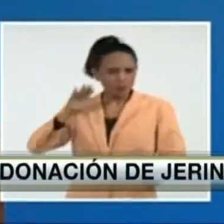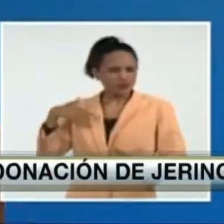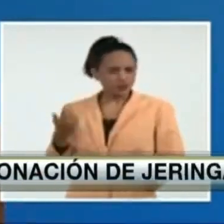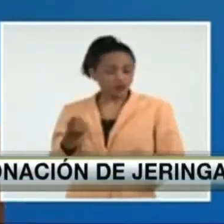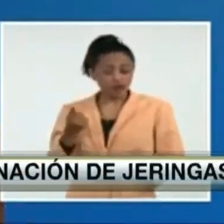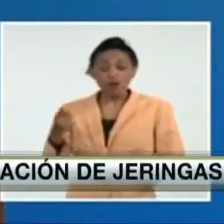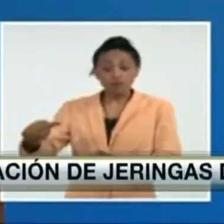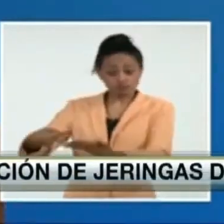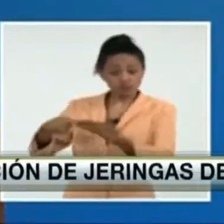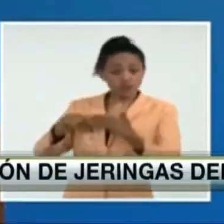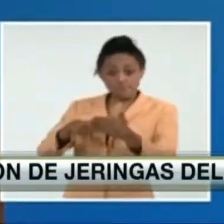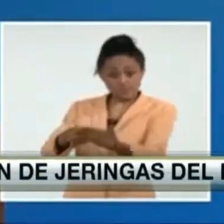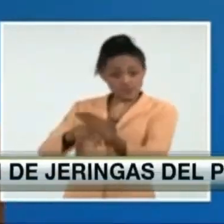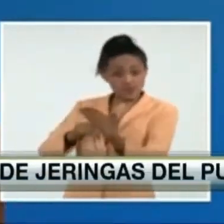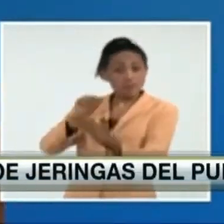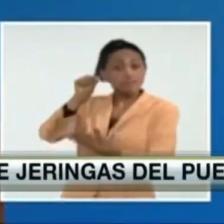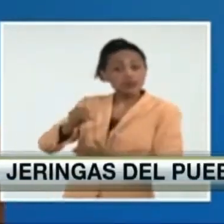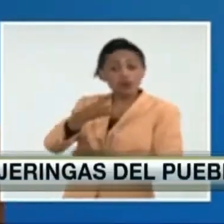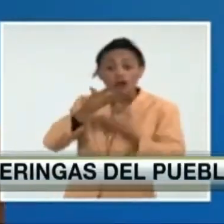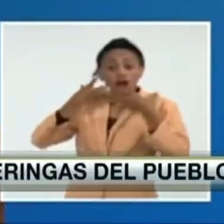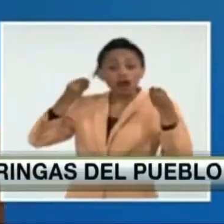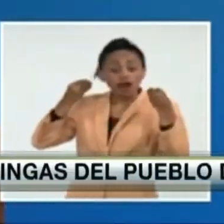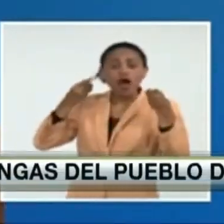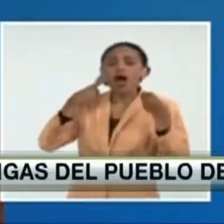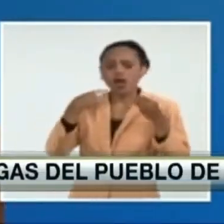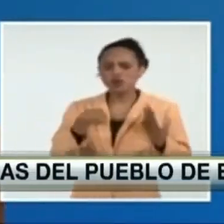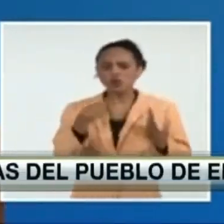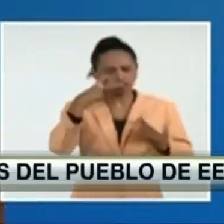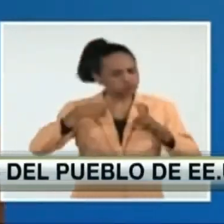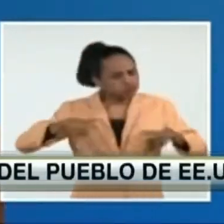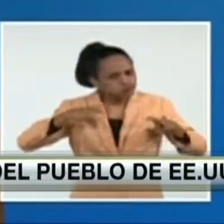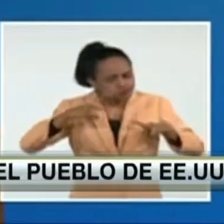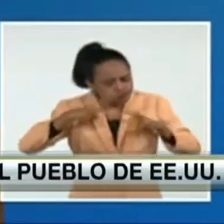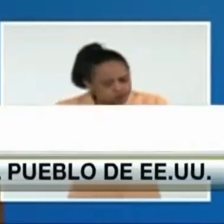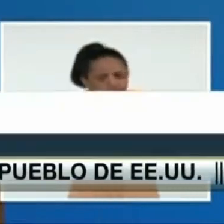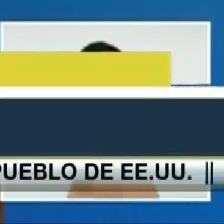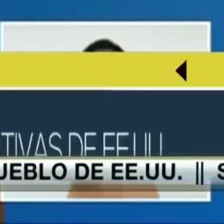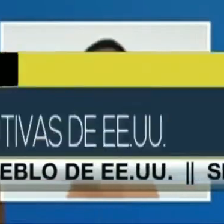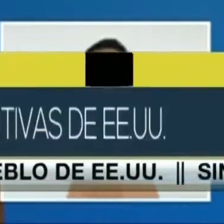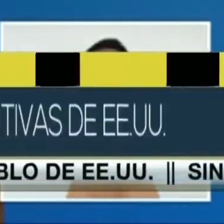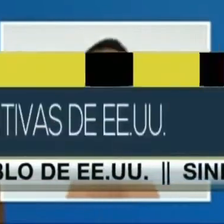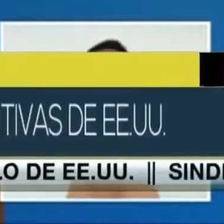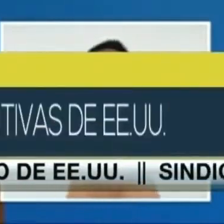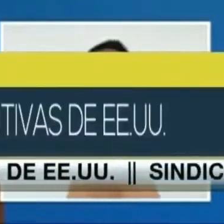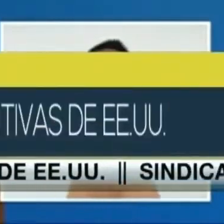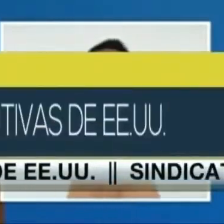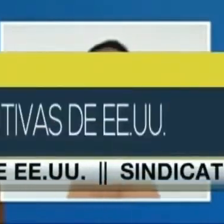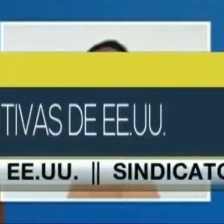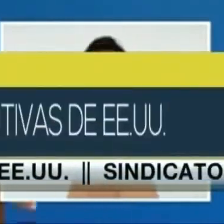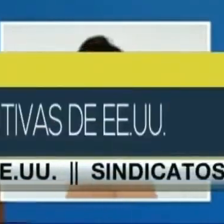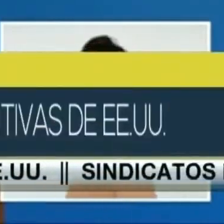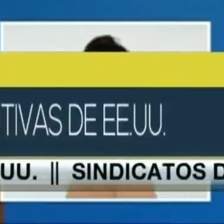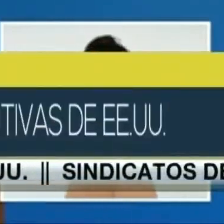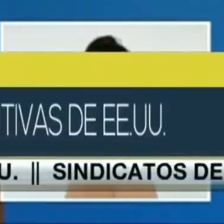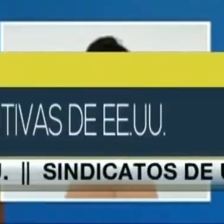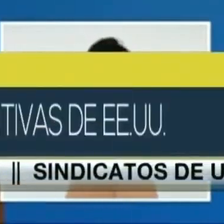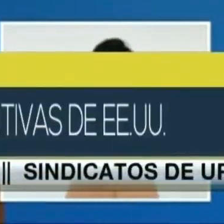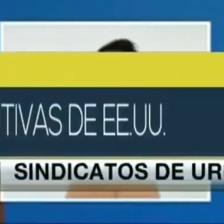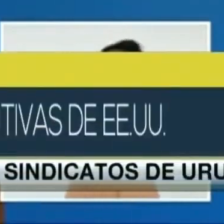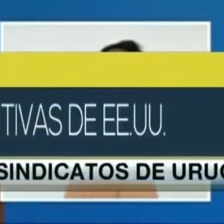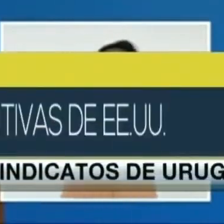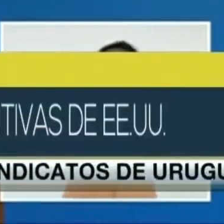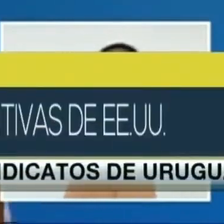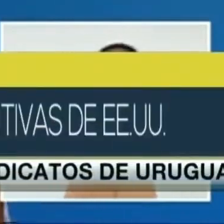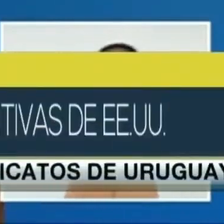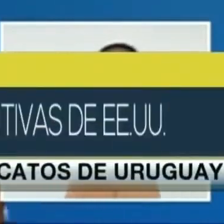Se han publicado listas de personas desaparecidas, Aquí declaro que son absolutamente